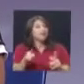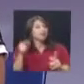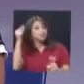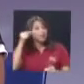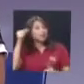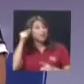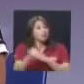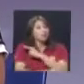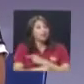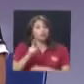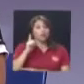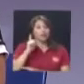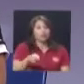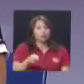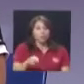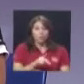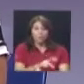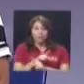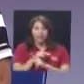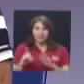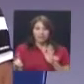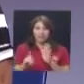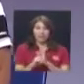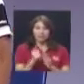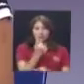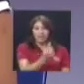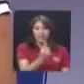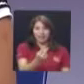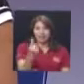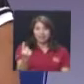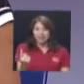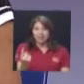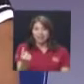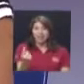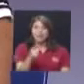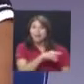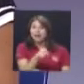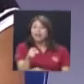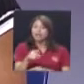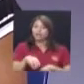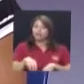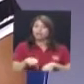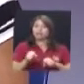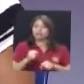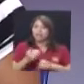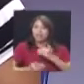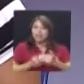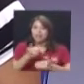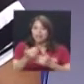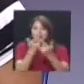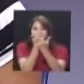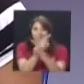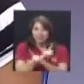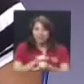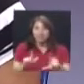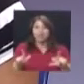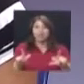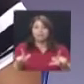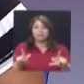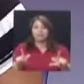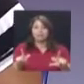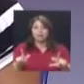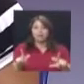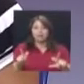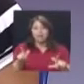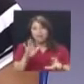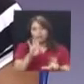estado proteger el derecho de cada quien a ejercer precisamente esa libertad en su